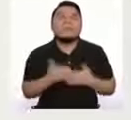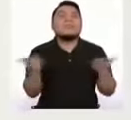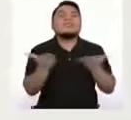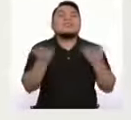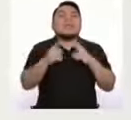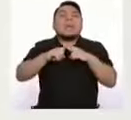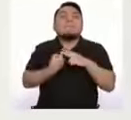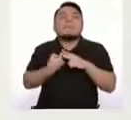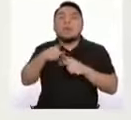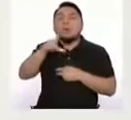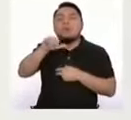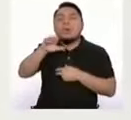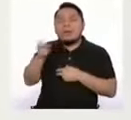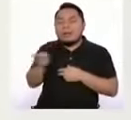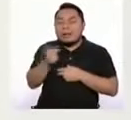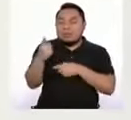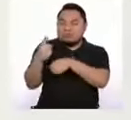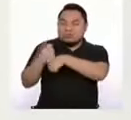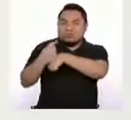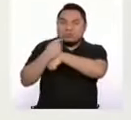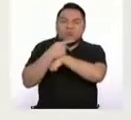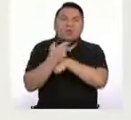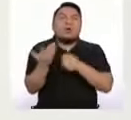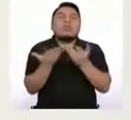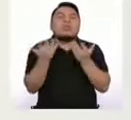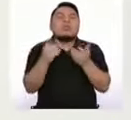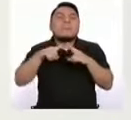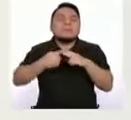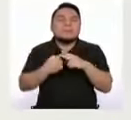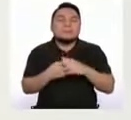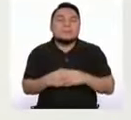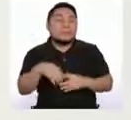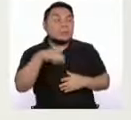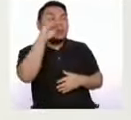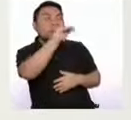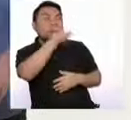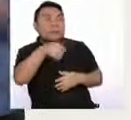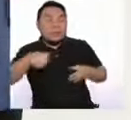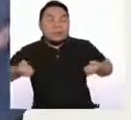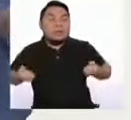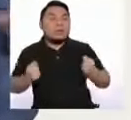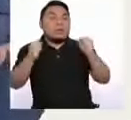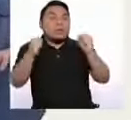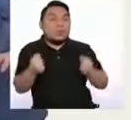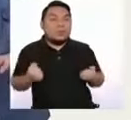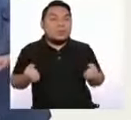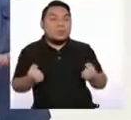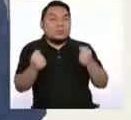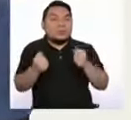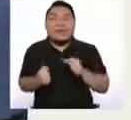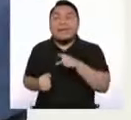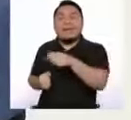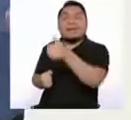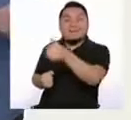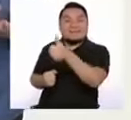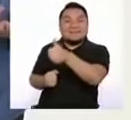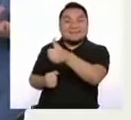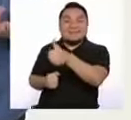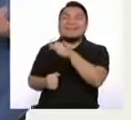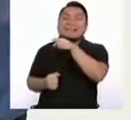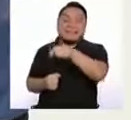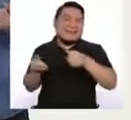Lola, Abby y Susana la búsqueda del regalo? ¡En el columpio! ¡Exacto! ¡En